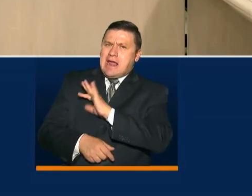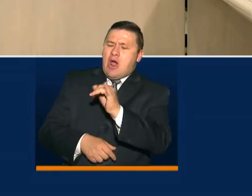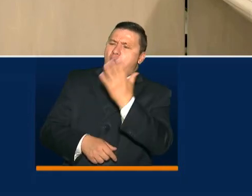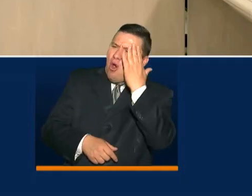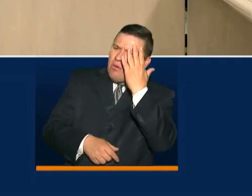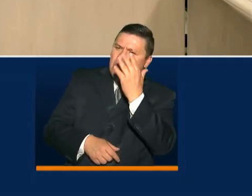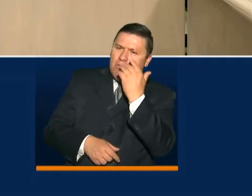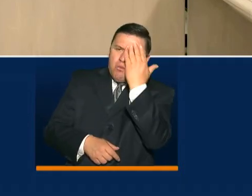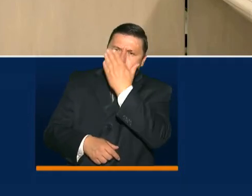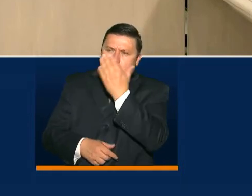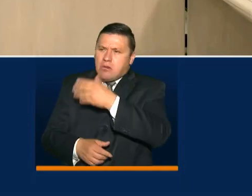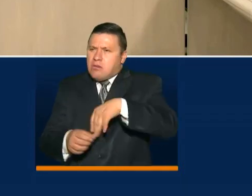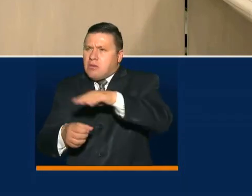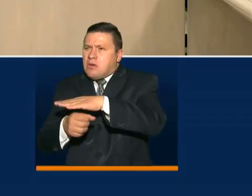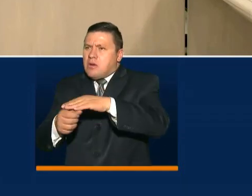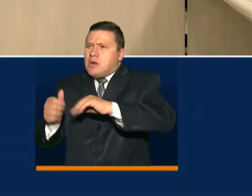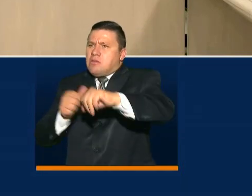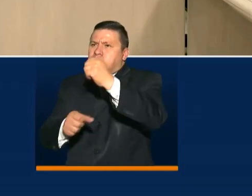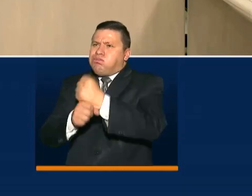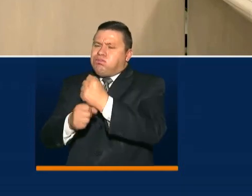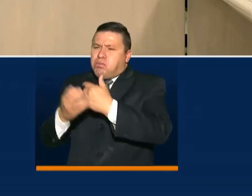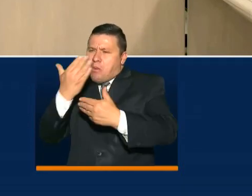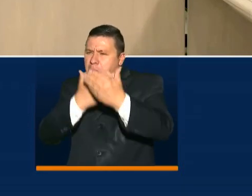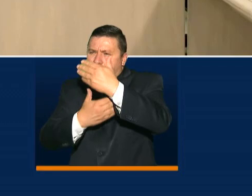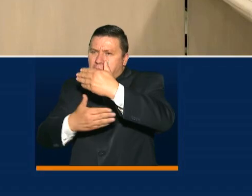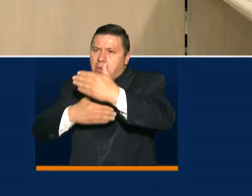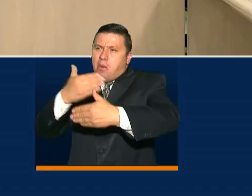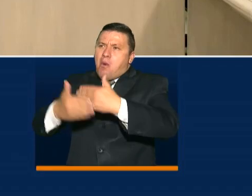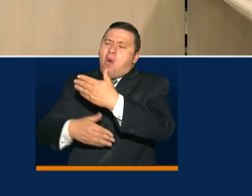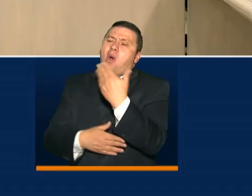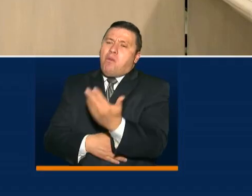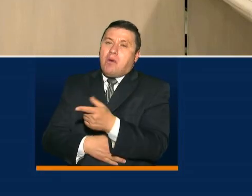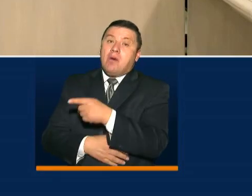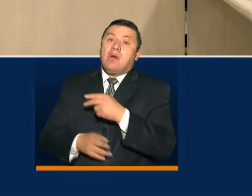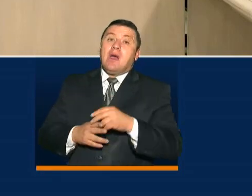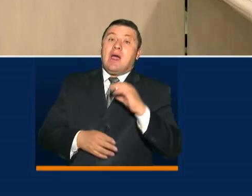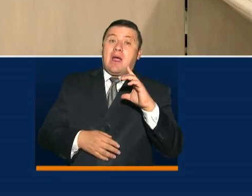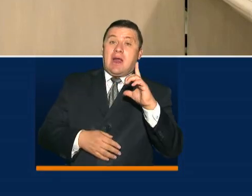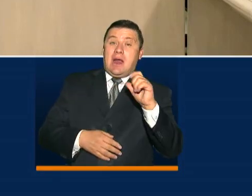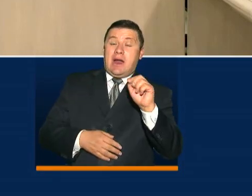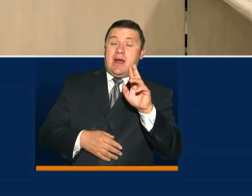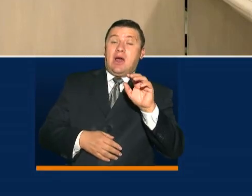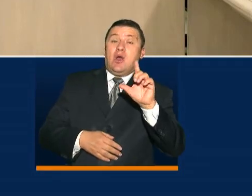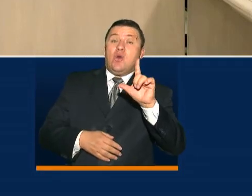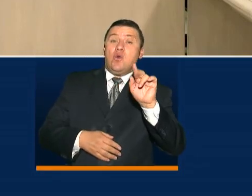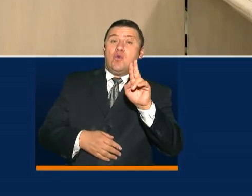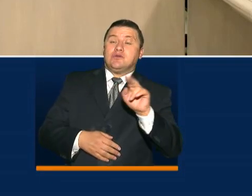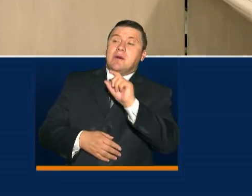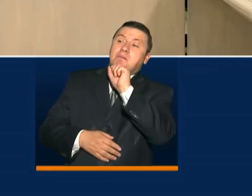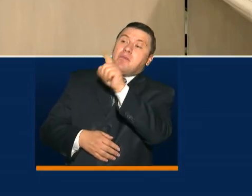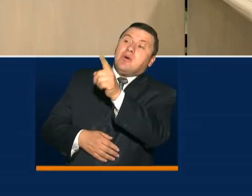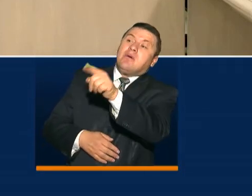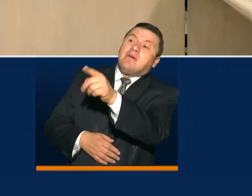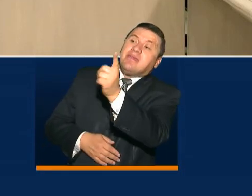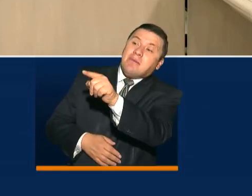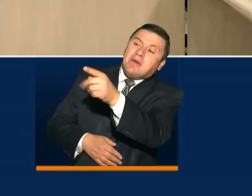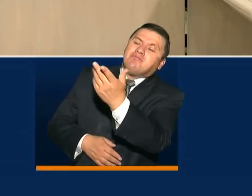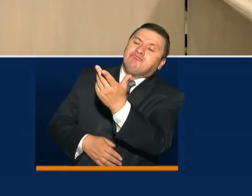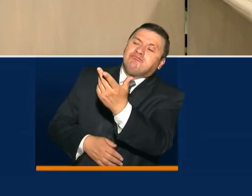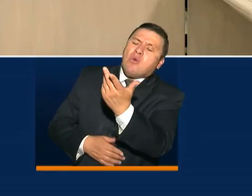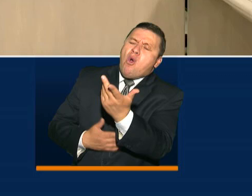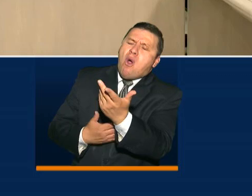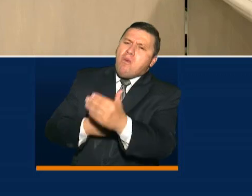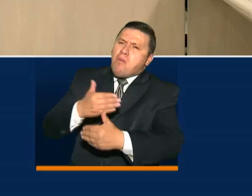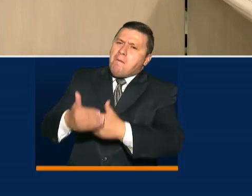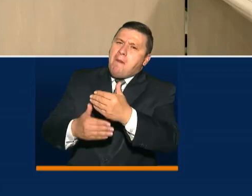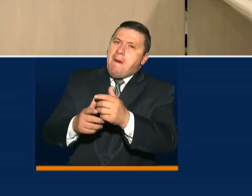También los pilotos de recuperación de vida productiva. Y doctora Clara Luz, a usted y al señor alcalde, yo le diría que